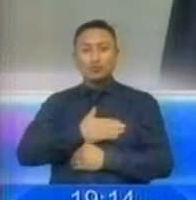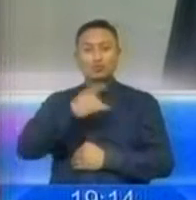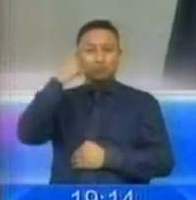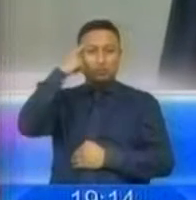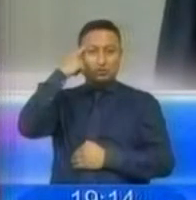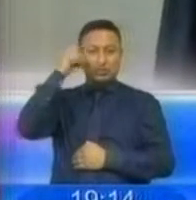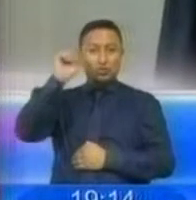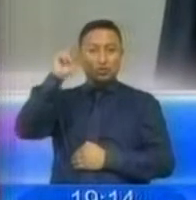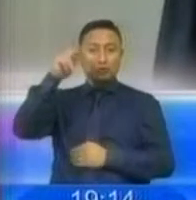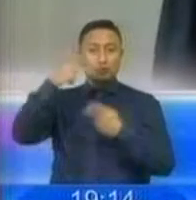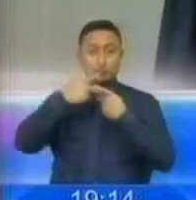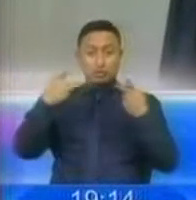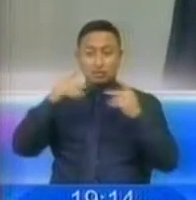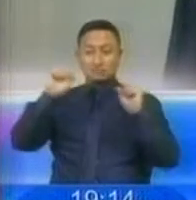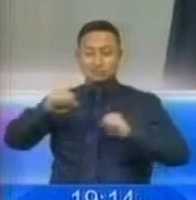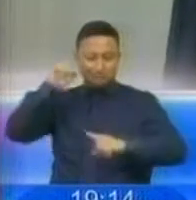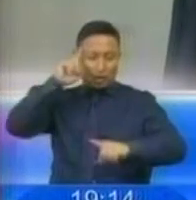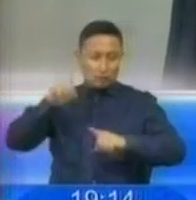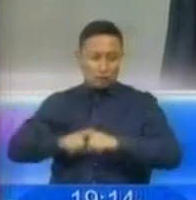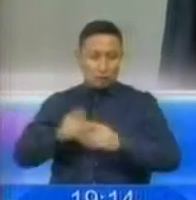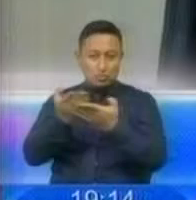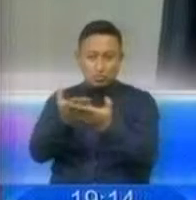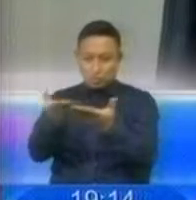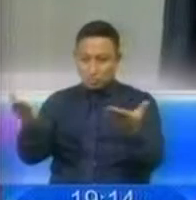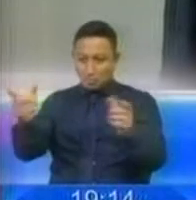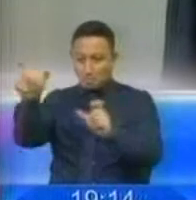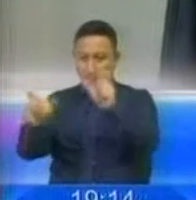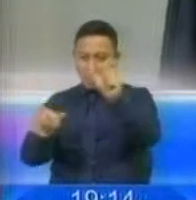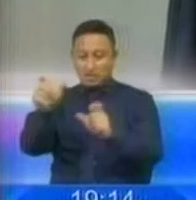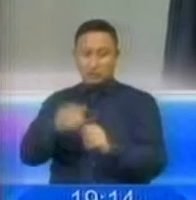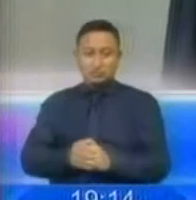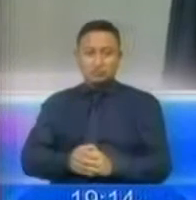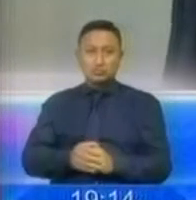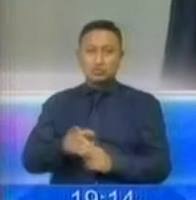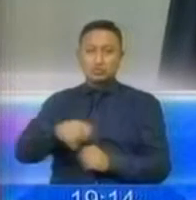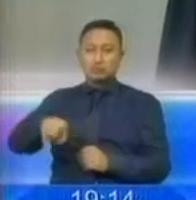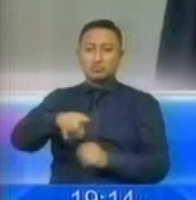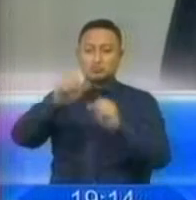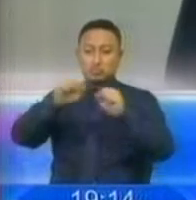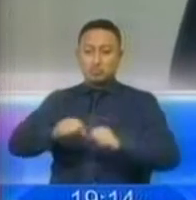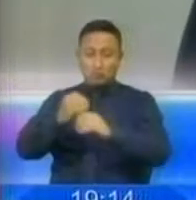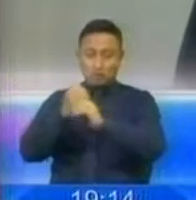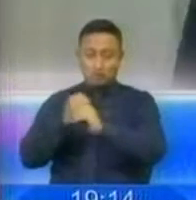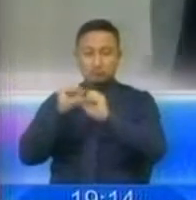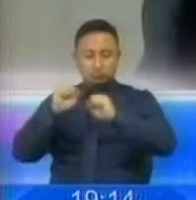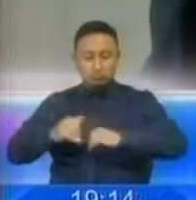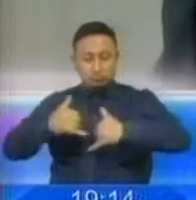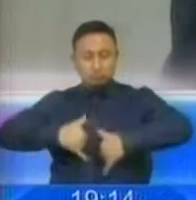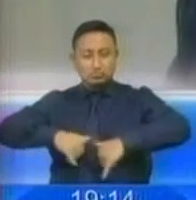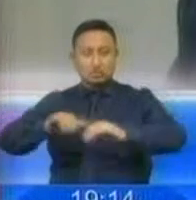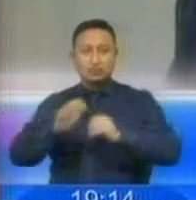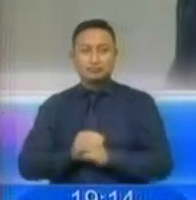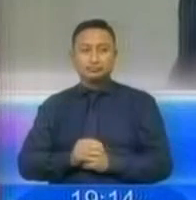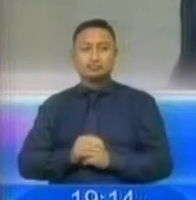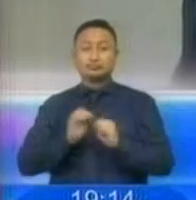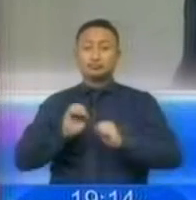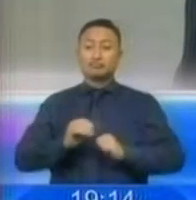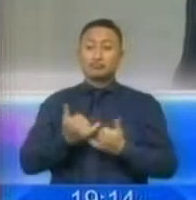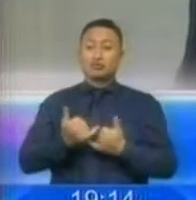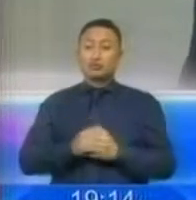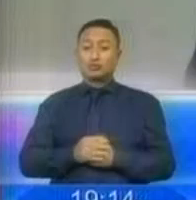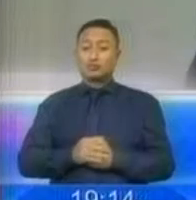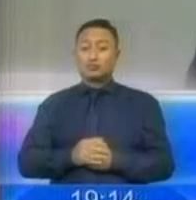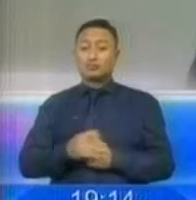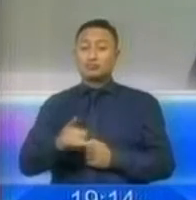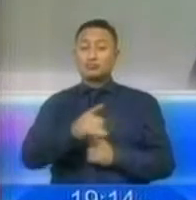la opinión pública está tranquila porque cree que ustedes pueden cumplir esa difícil tarea de calificar a